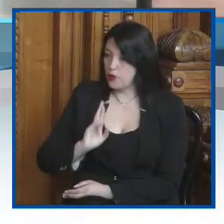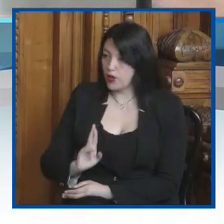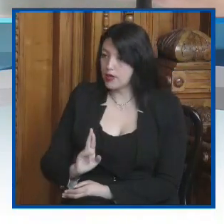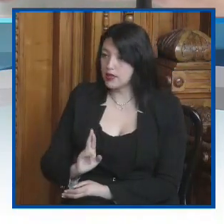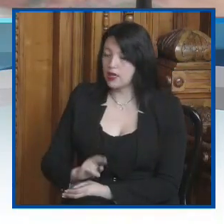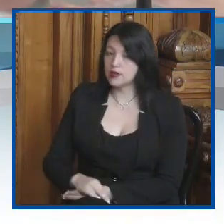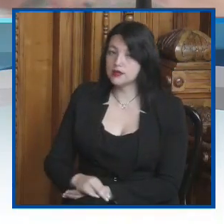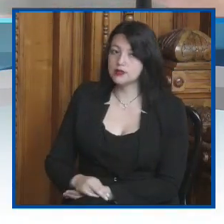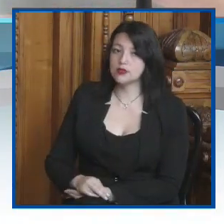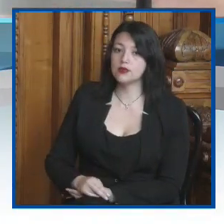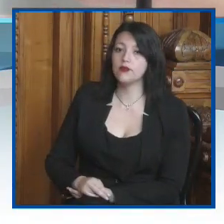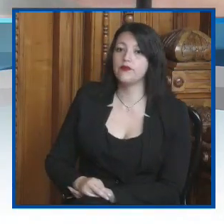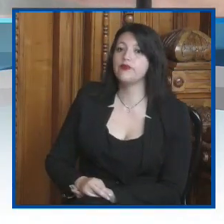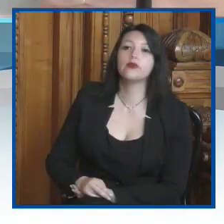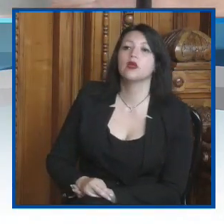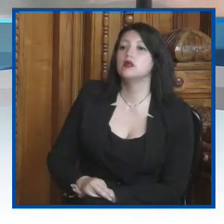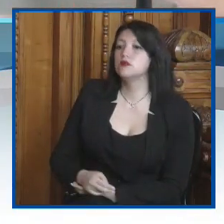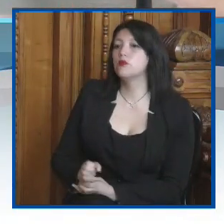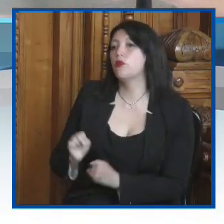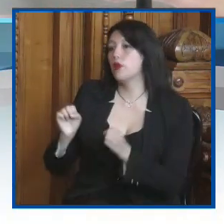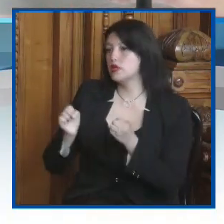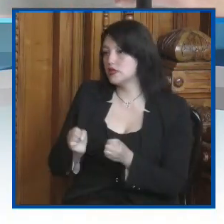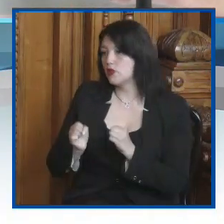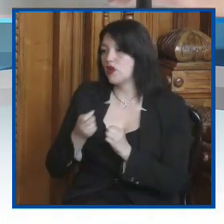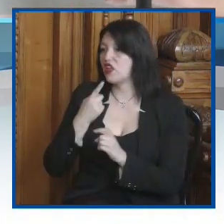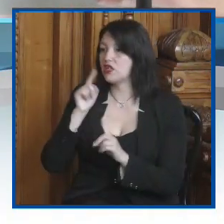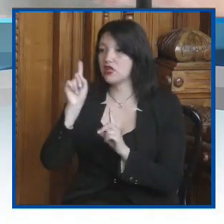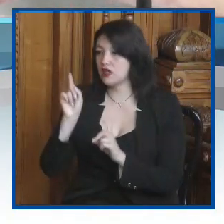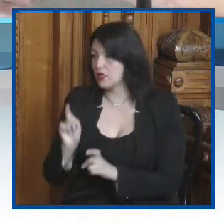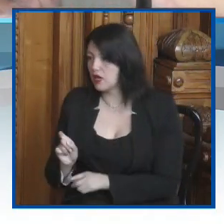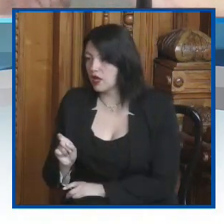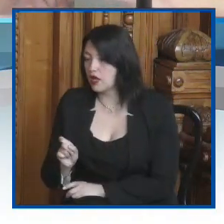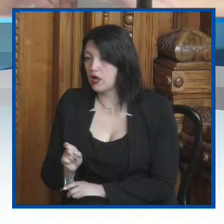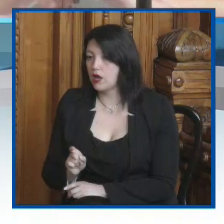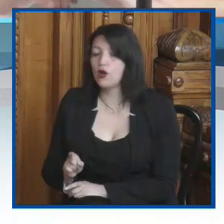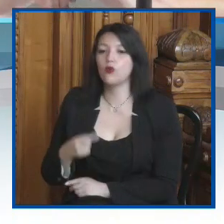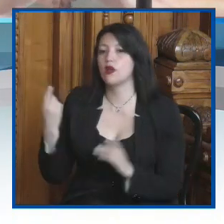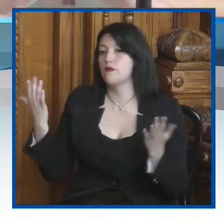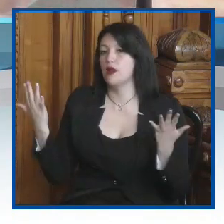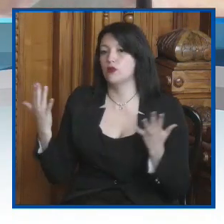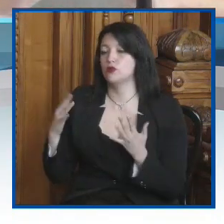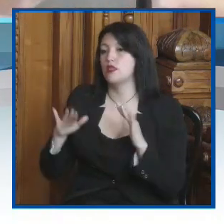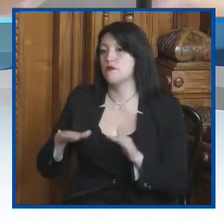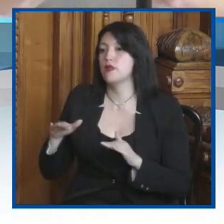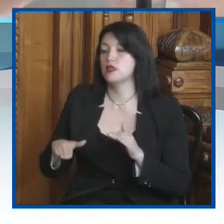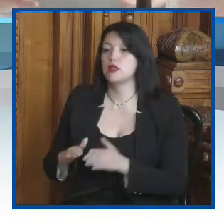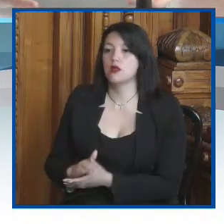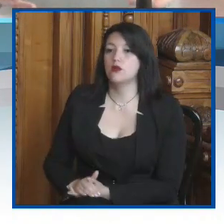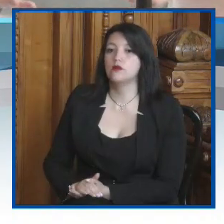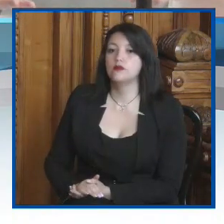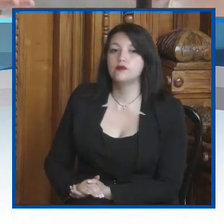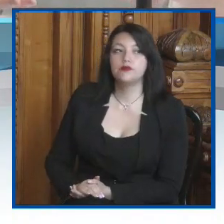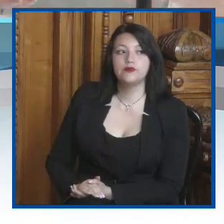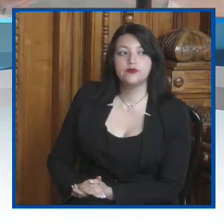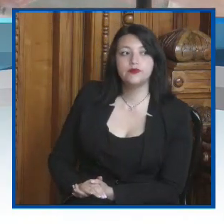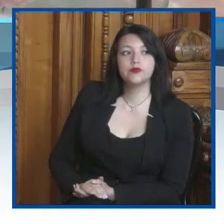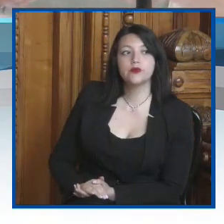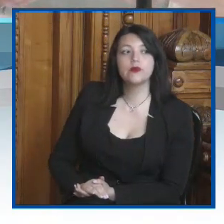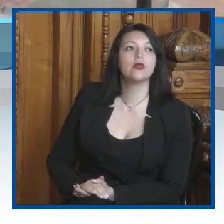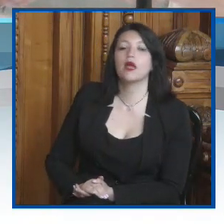que sea una crítica o sea un aplauso, digo, cualquiera de las dos opciones. Y la cuenta de